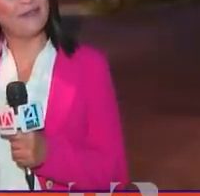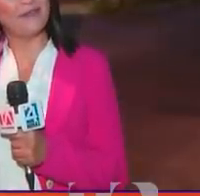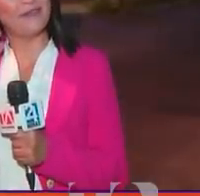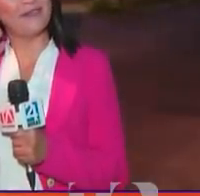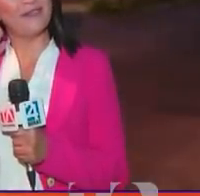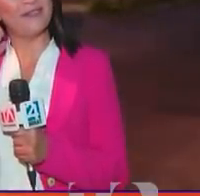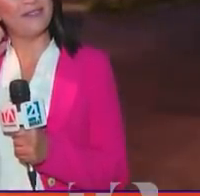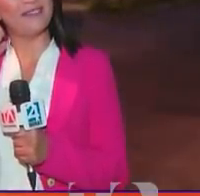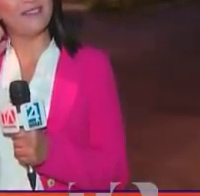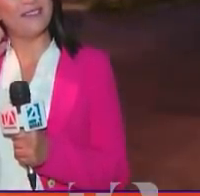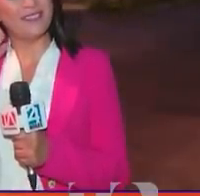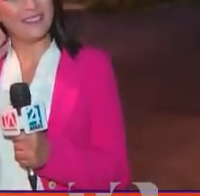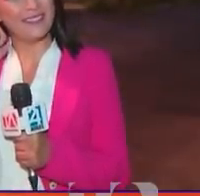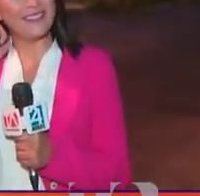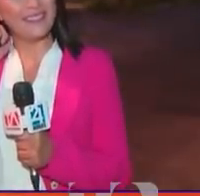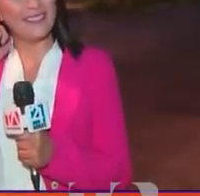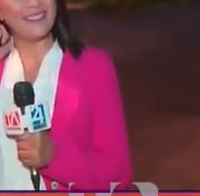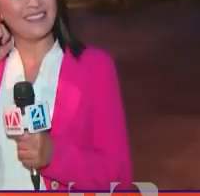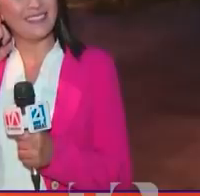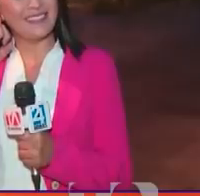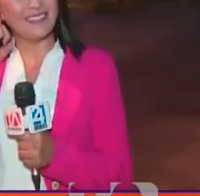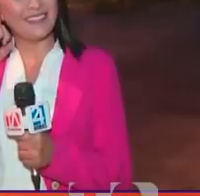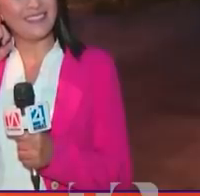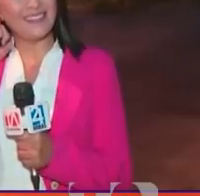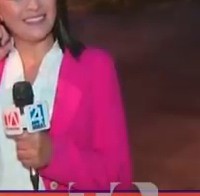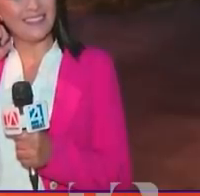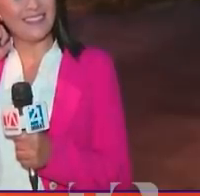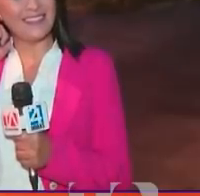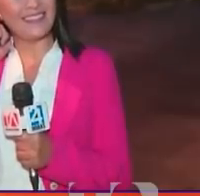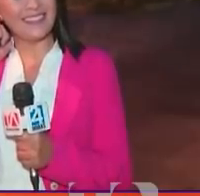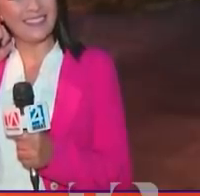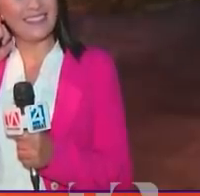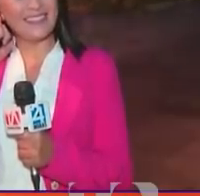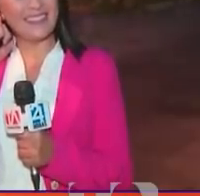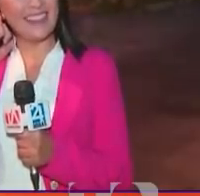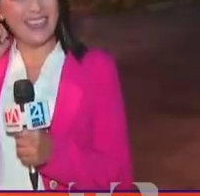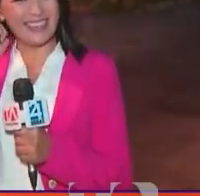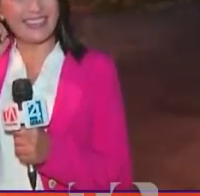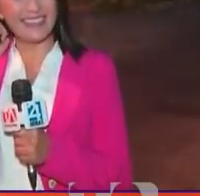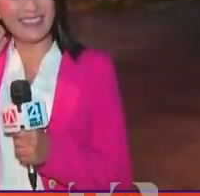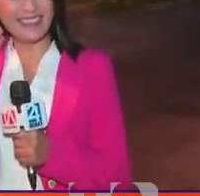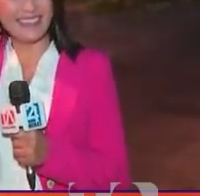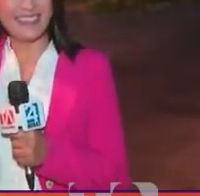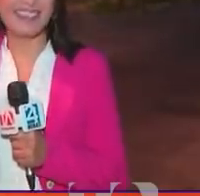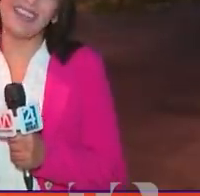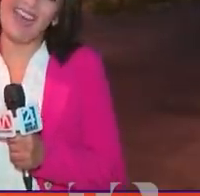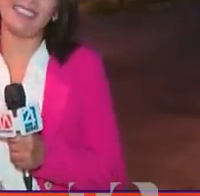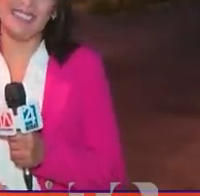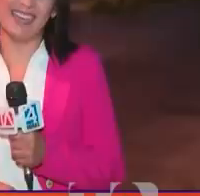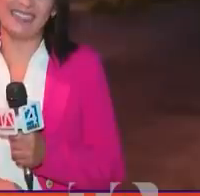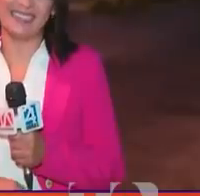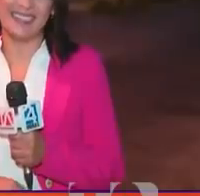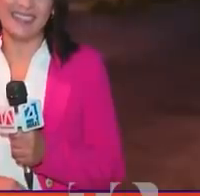edad tiene Helen? Va a cumplir 16, quinceañeras. ¡Oh, qué lindo! Me preguntan de María Isabel, les digo, no sé.